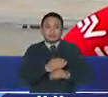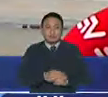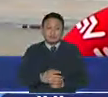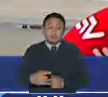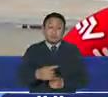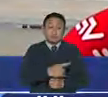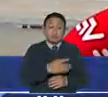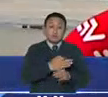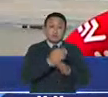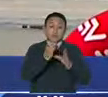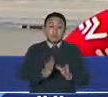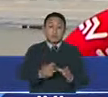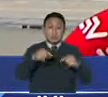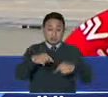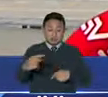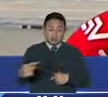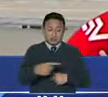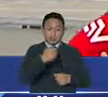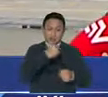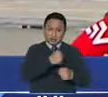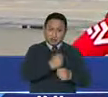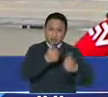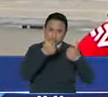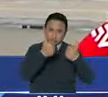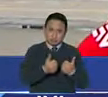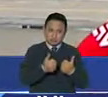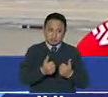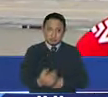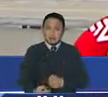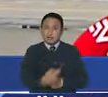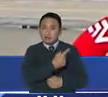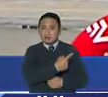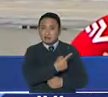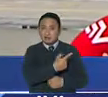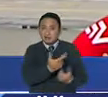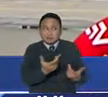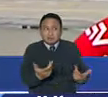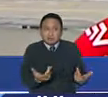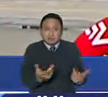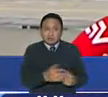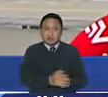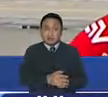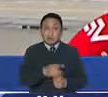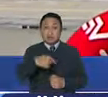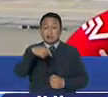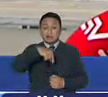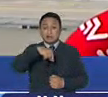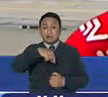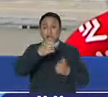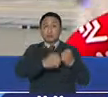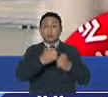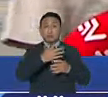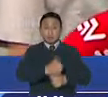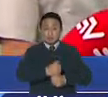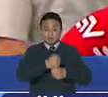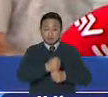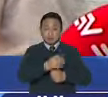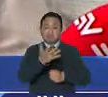ciertos funcionarios que van a cumplir a cabalidad, porque esto prácticamente resquebraja lo que tiene que ver a la seguridad